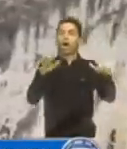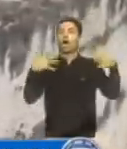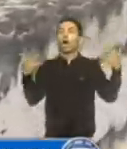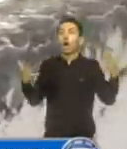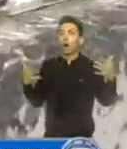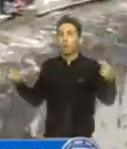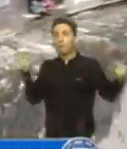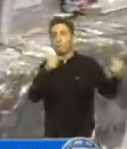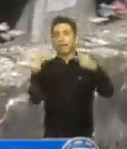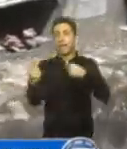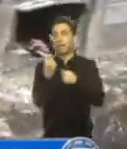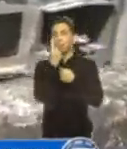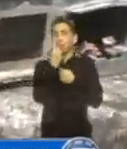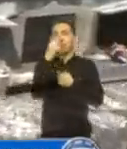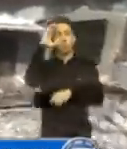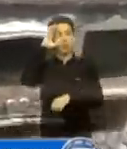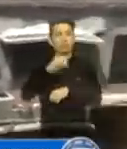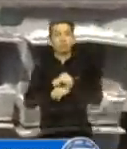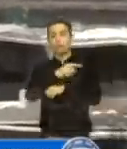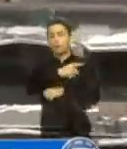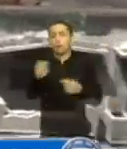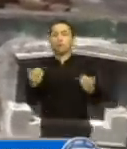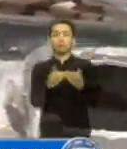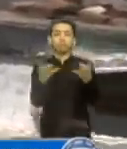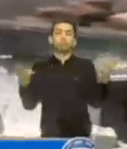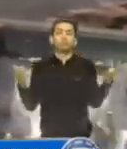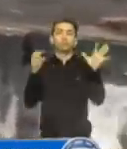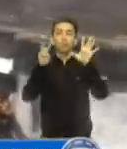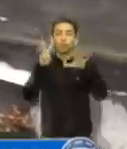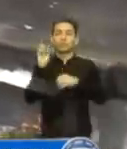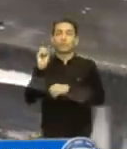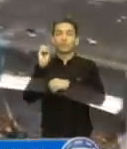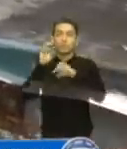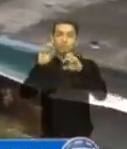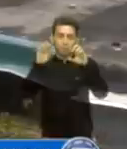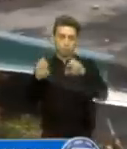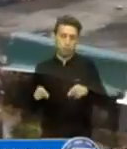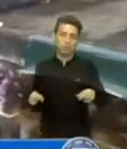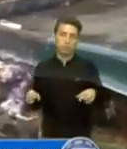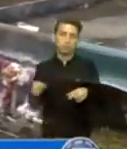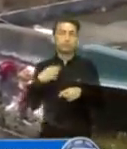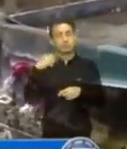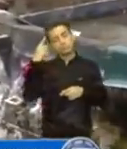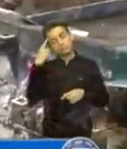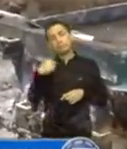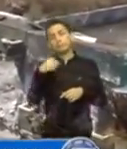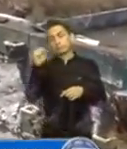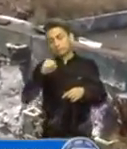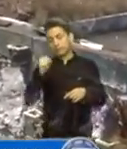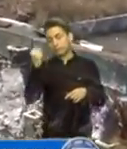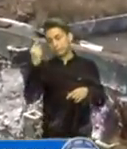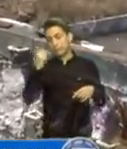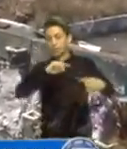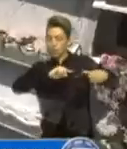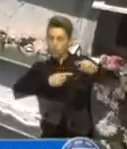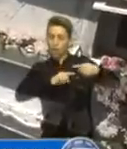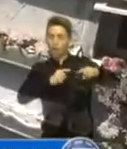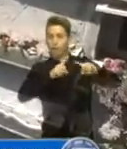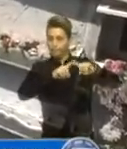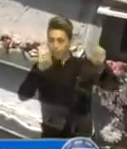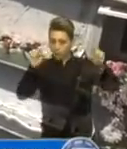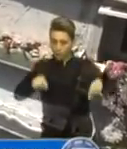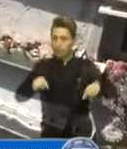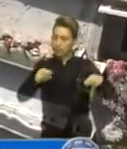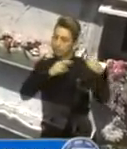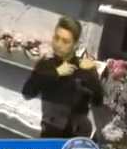un difunto, porque reconocemos el dolor, pero también reconocemos que todos debemos de ser responsables ante la situación que estamos viviendo.